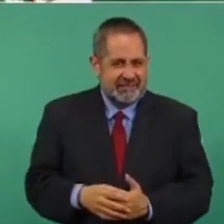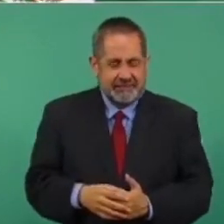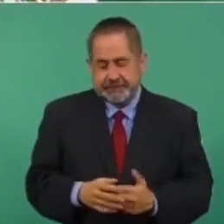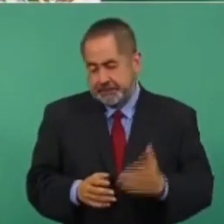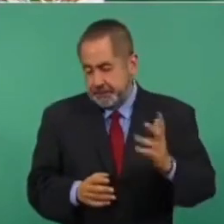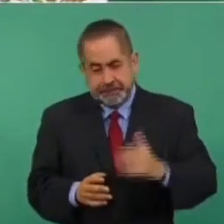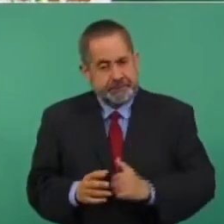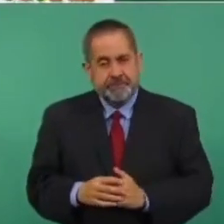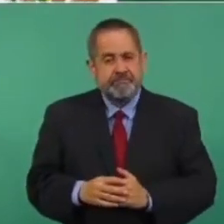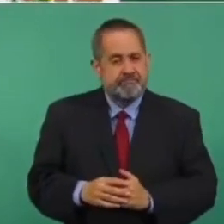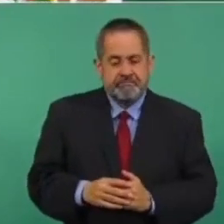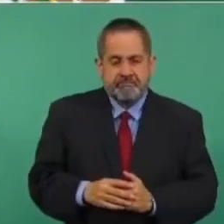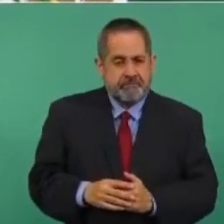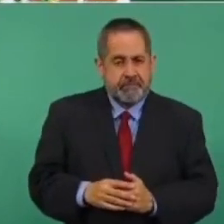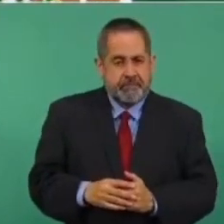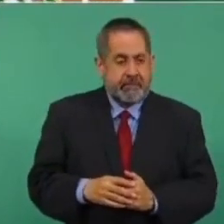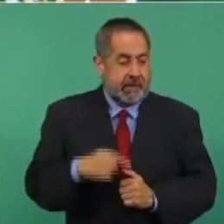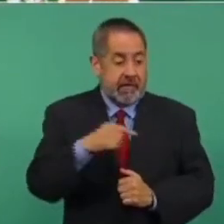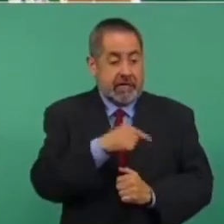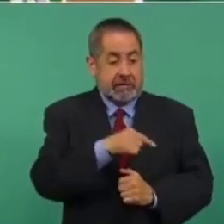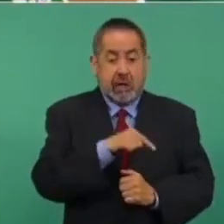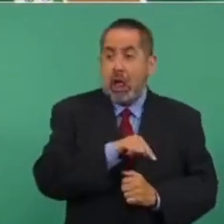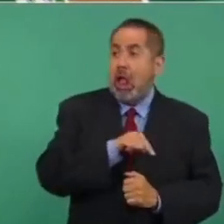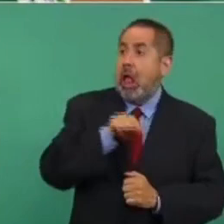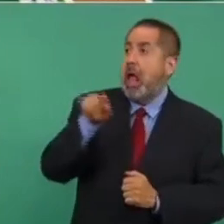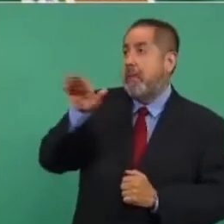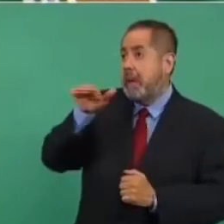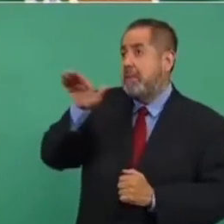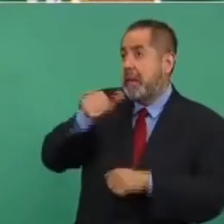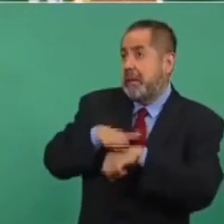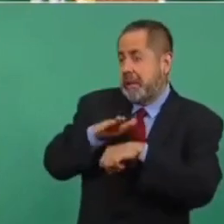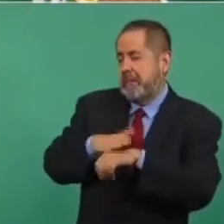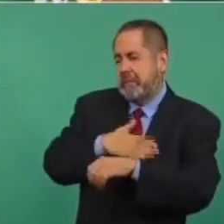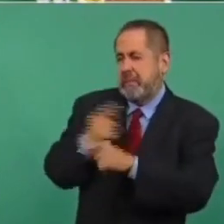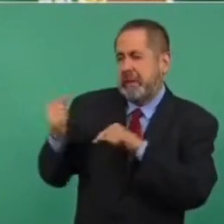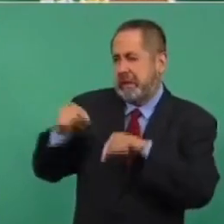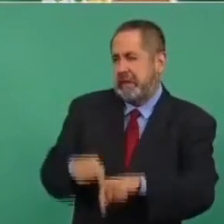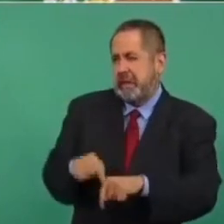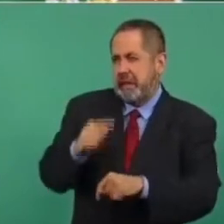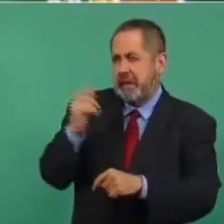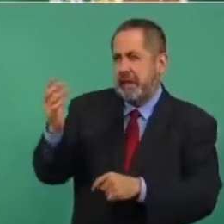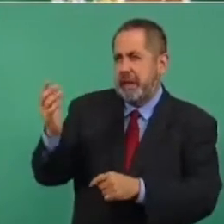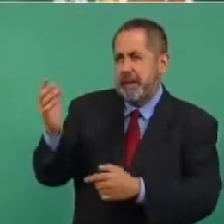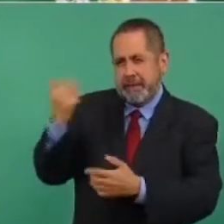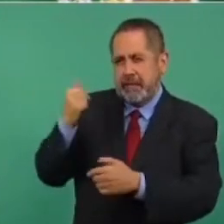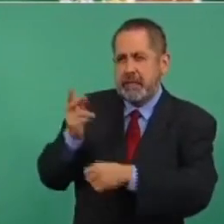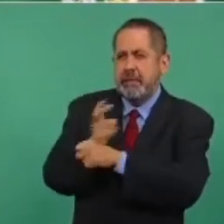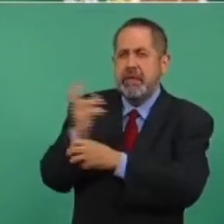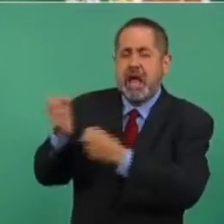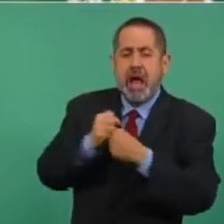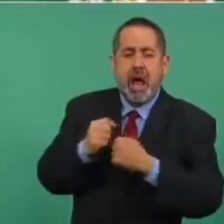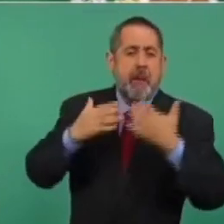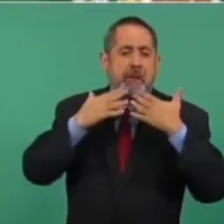Bueno, pues ellos fueron a buscarlos, fueron a traer a Maximiliano,